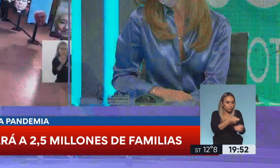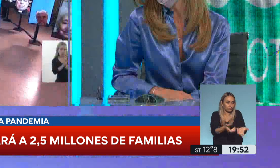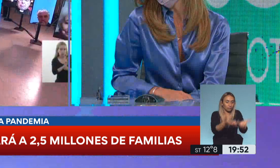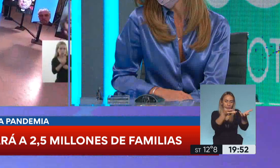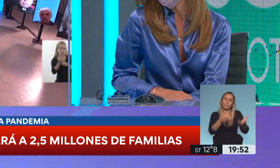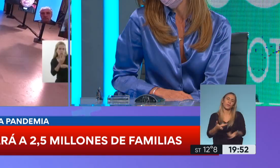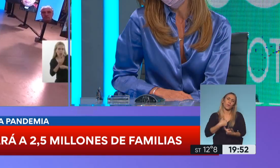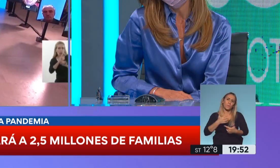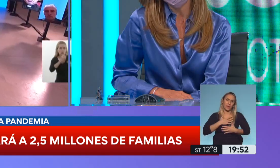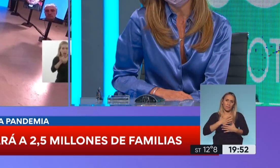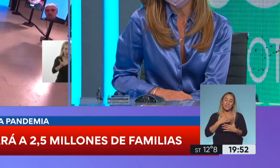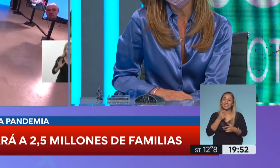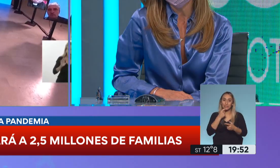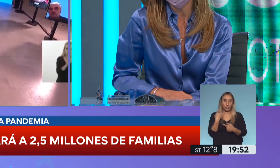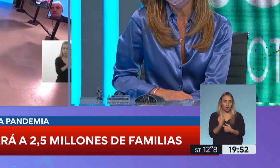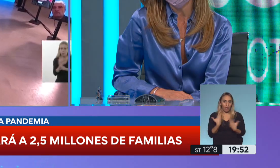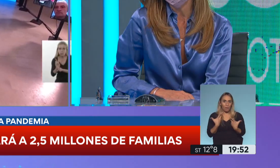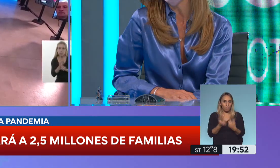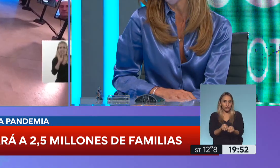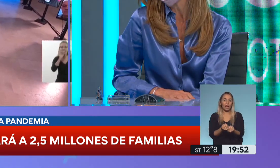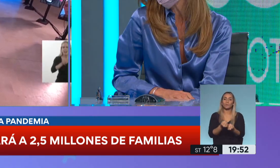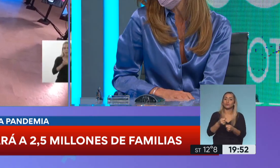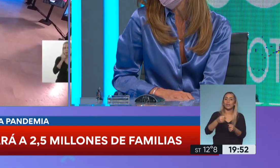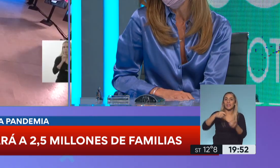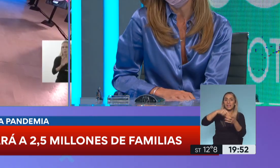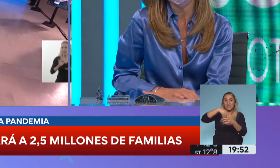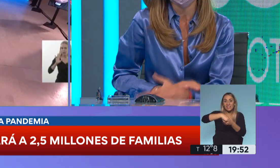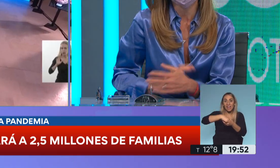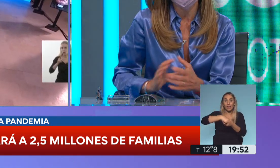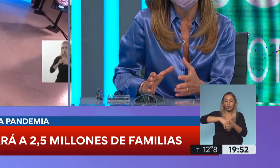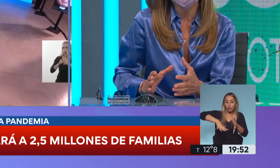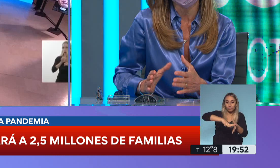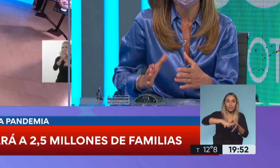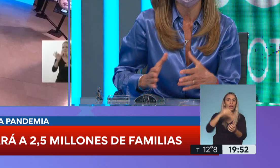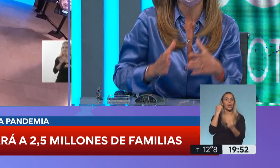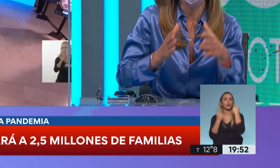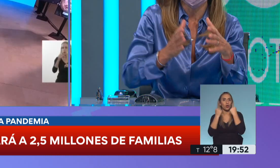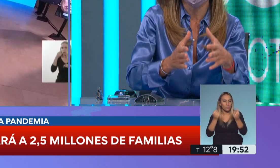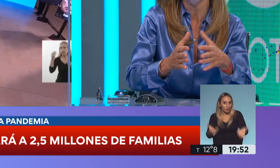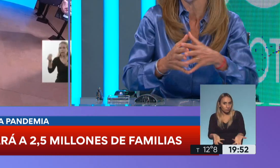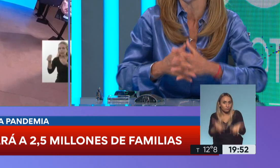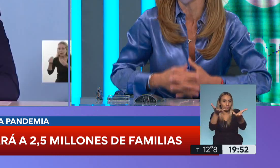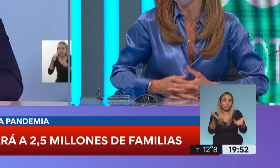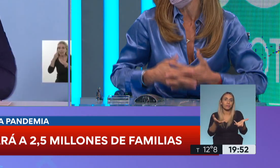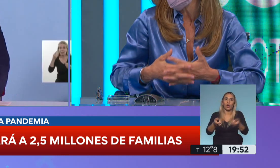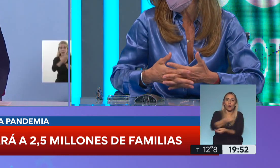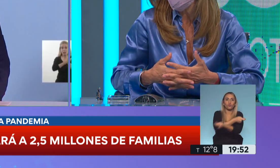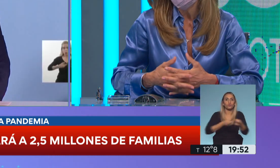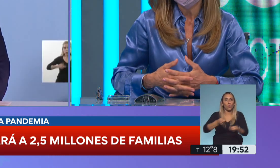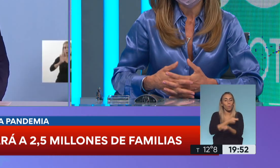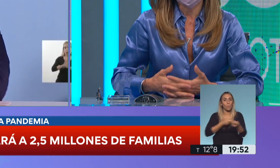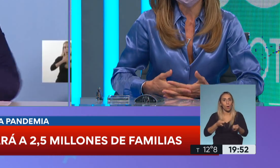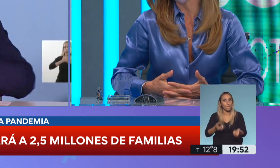ver con reforzar el consumo interno en la Argentina son medidas muy propicias en una economía que necesita volver a recuperar niveles de